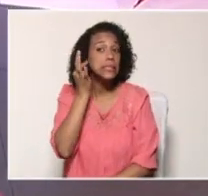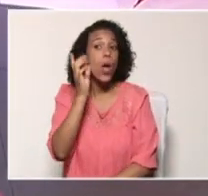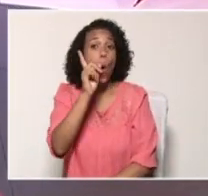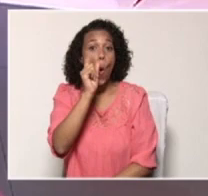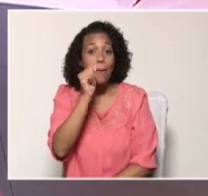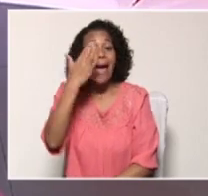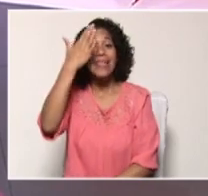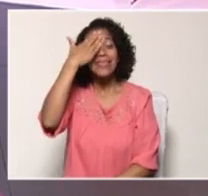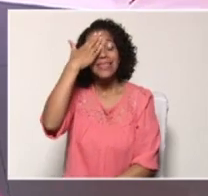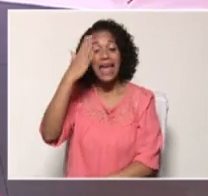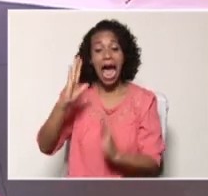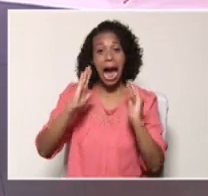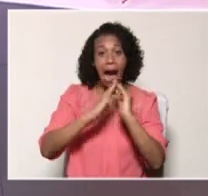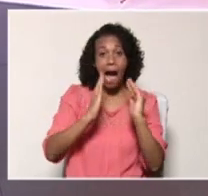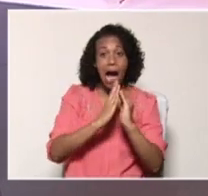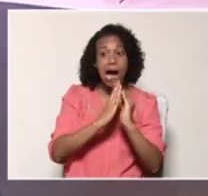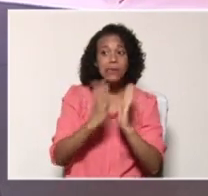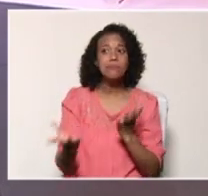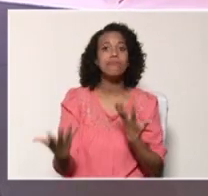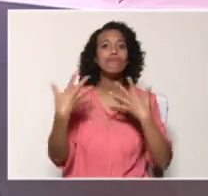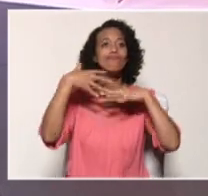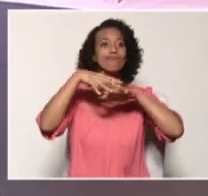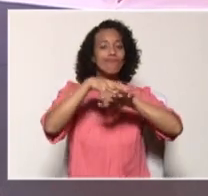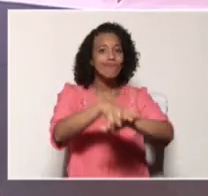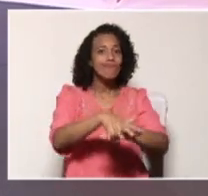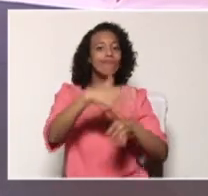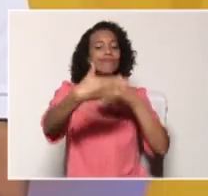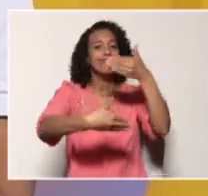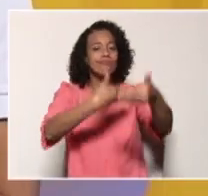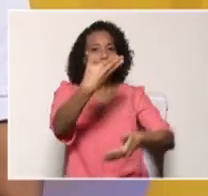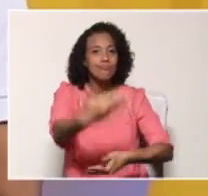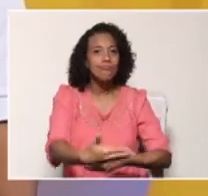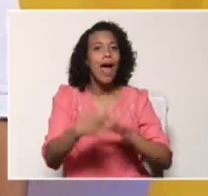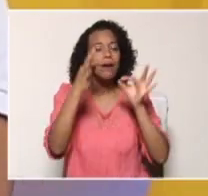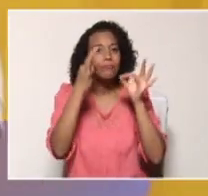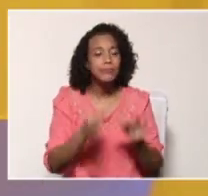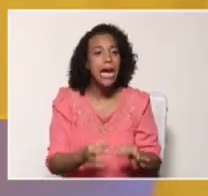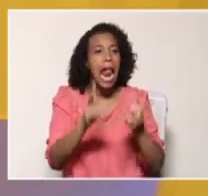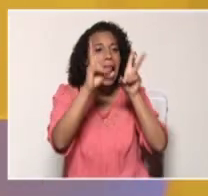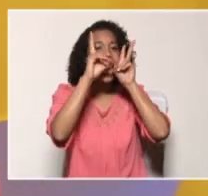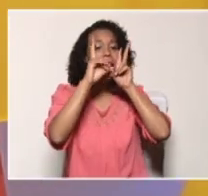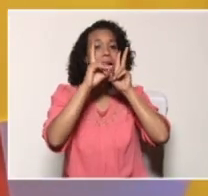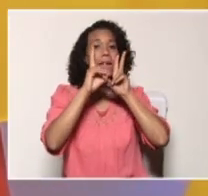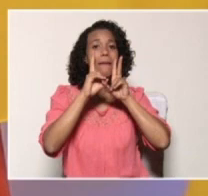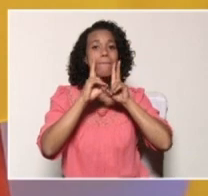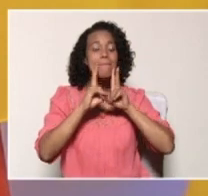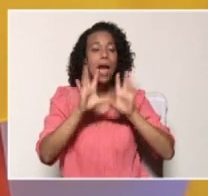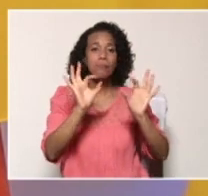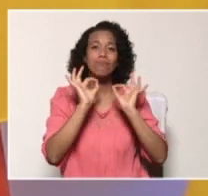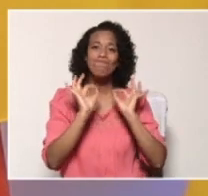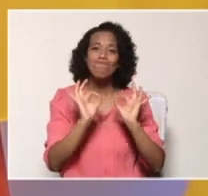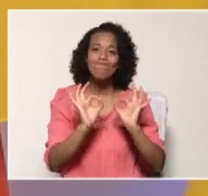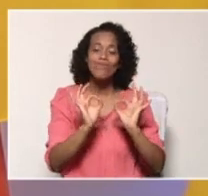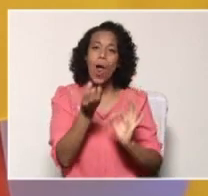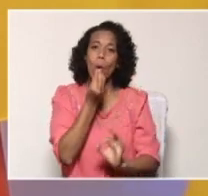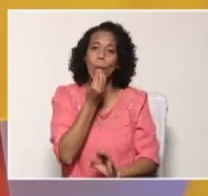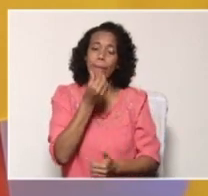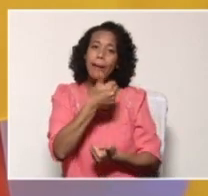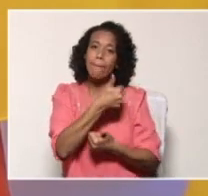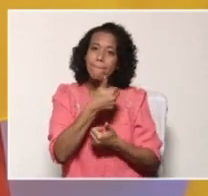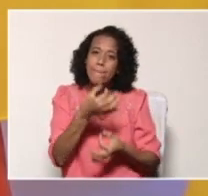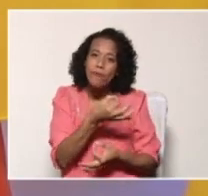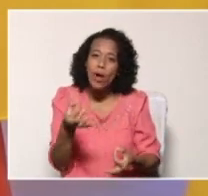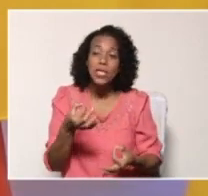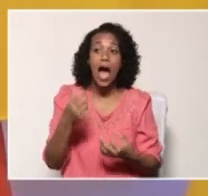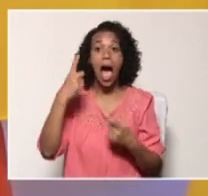y los niños desde casa deben estar involucrados en ese proceso de obtención de los alimentos.